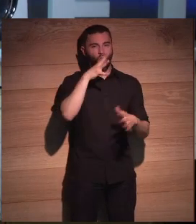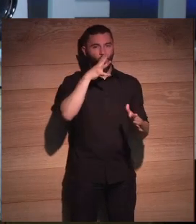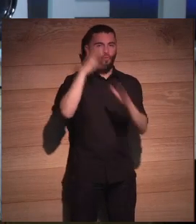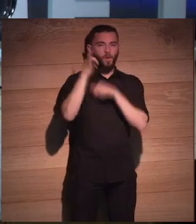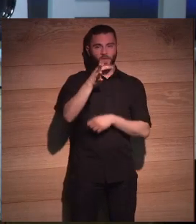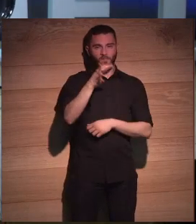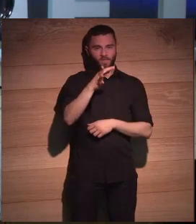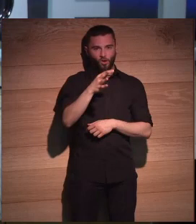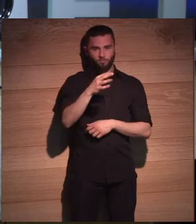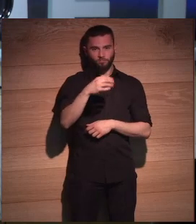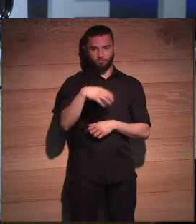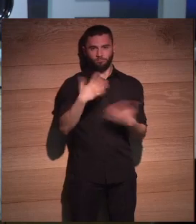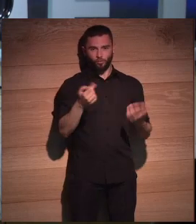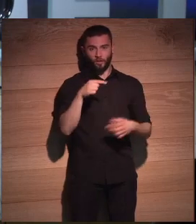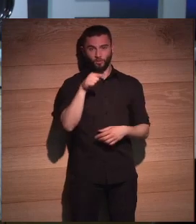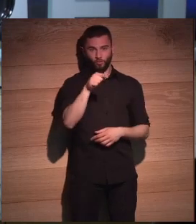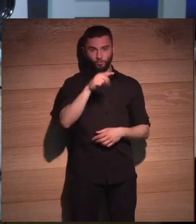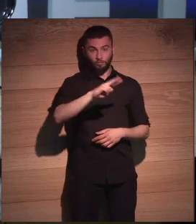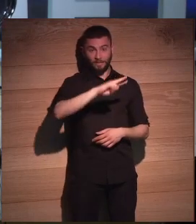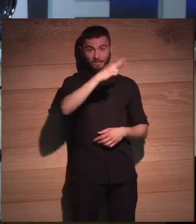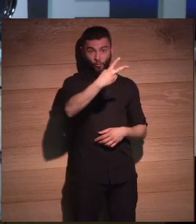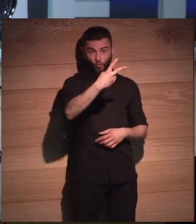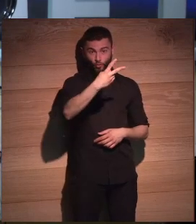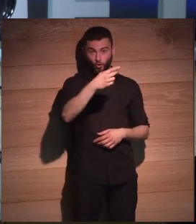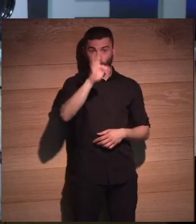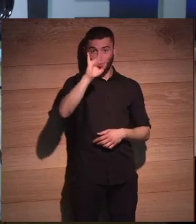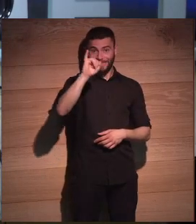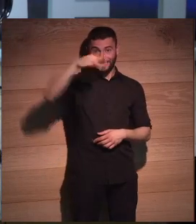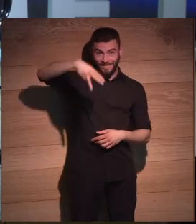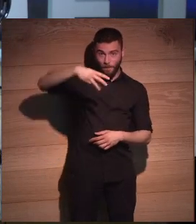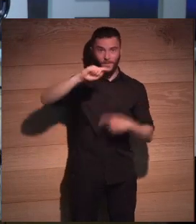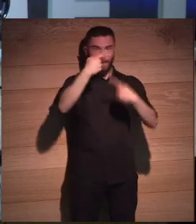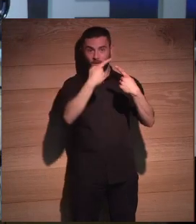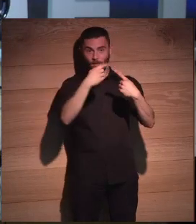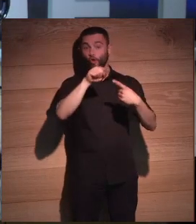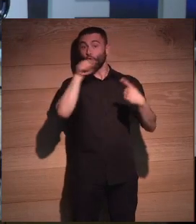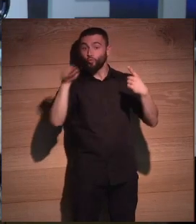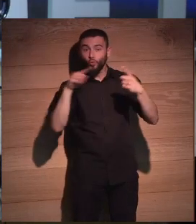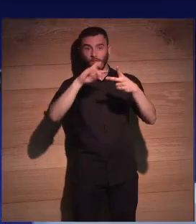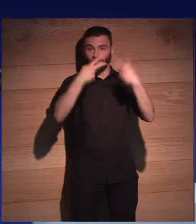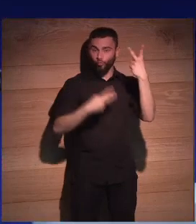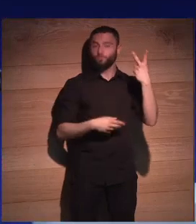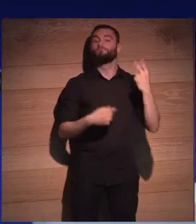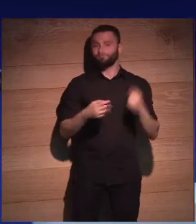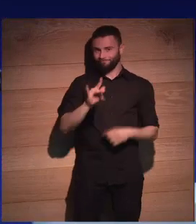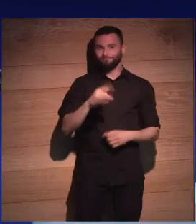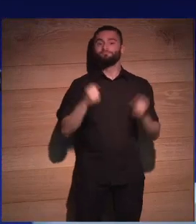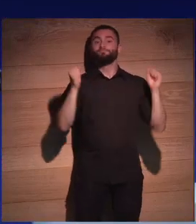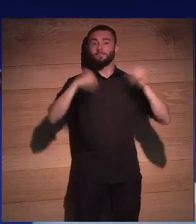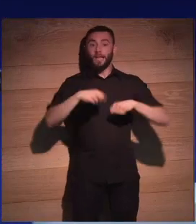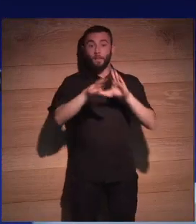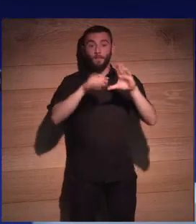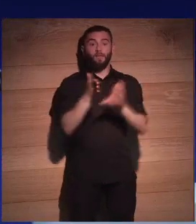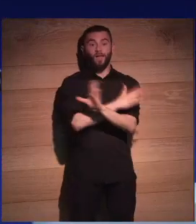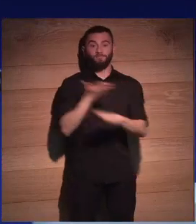eres el segundo después de Tim. El segundo después de Tim. Ok, vale. El vídeo que has puesto antes,